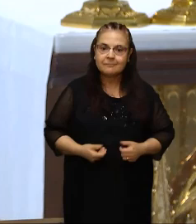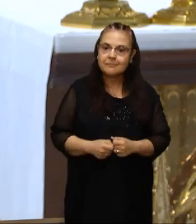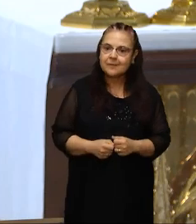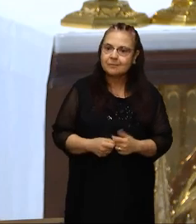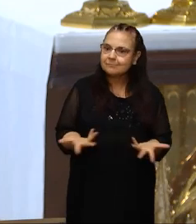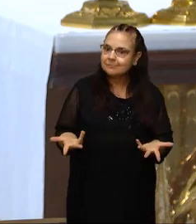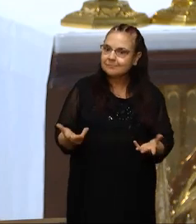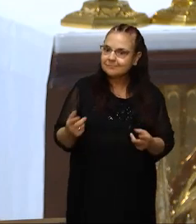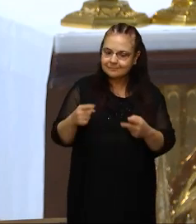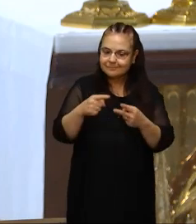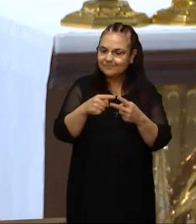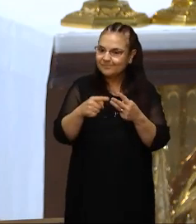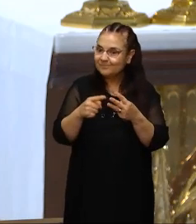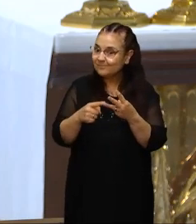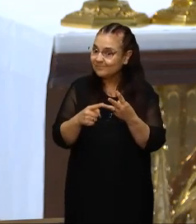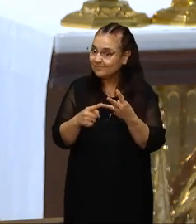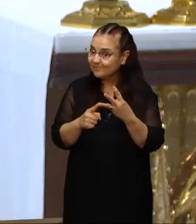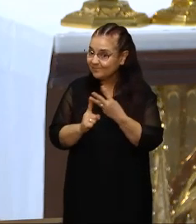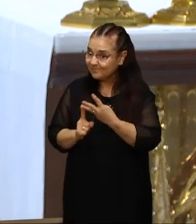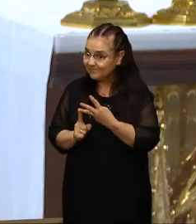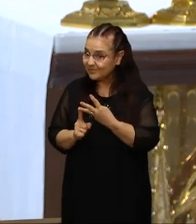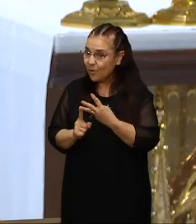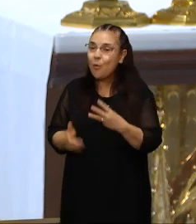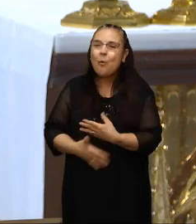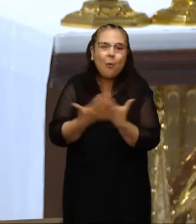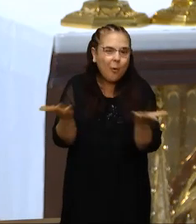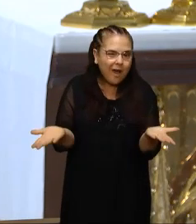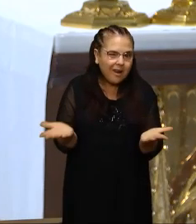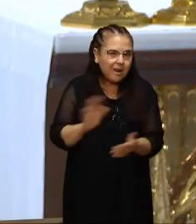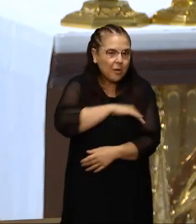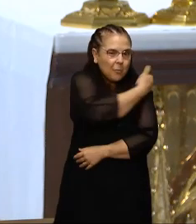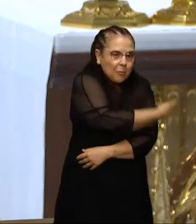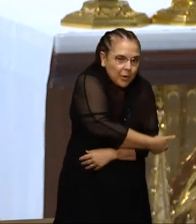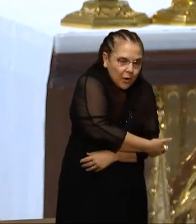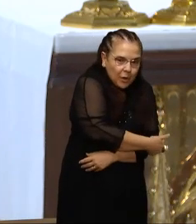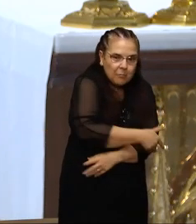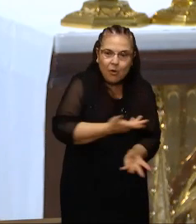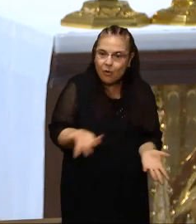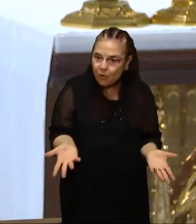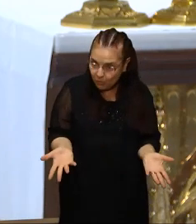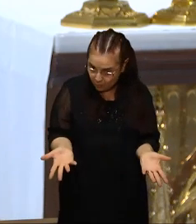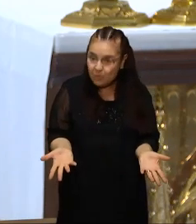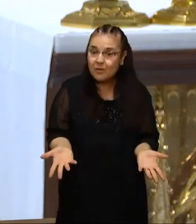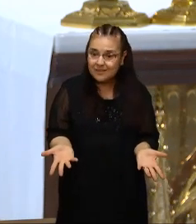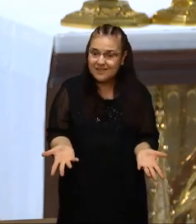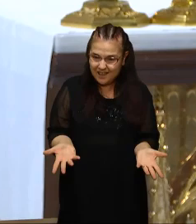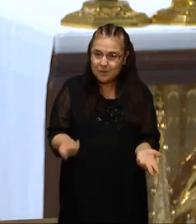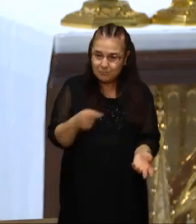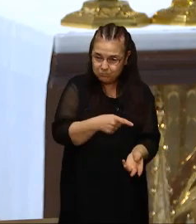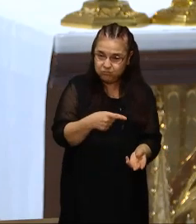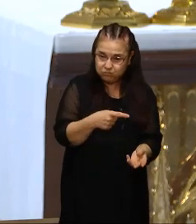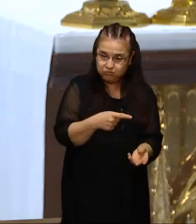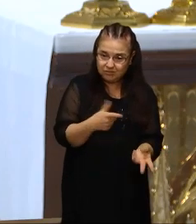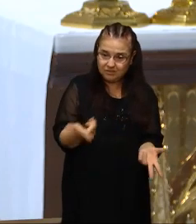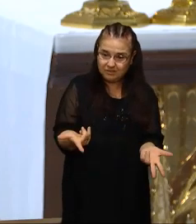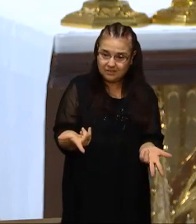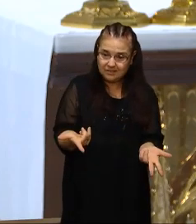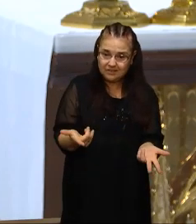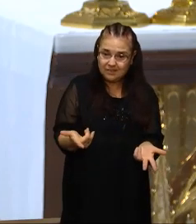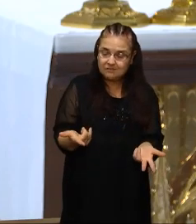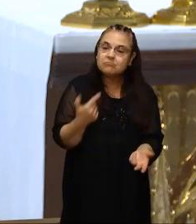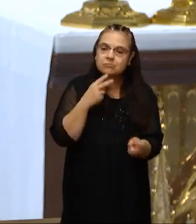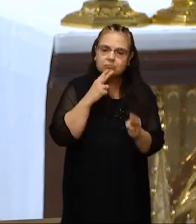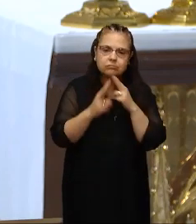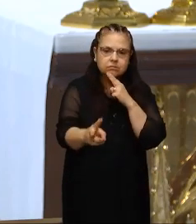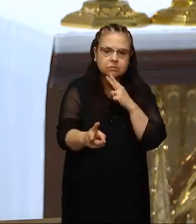¿Cuál de estos 3 te parece que ha sido prójimo del que cayó en manos de los bandidos? Él